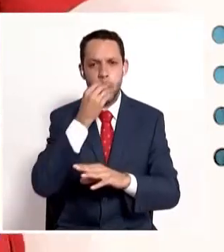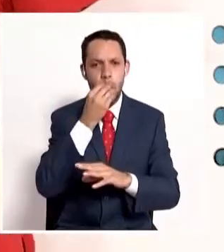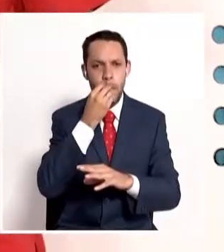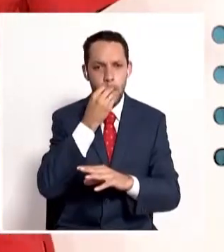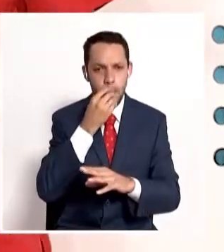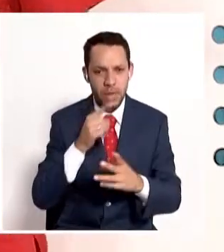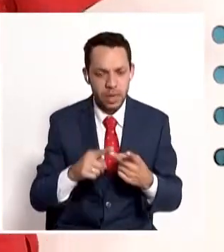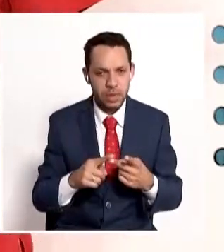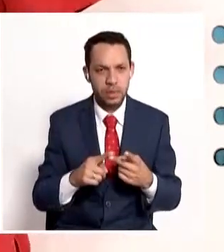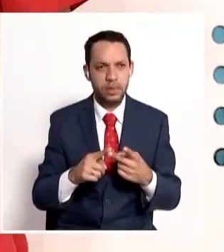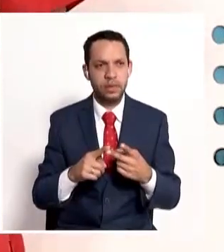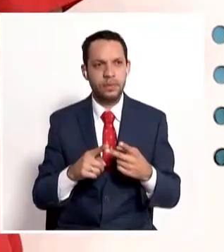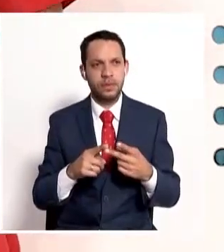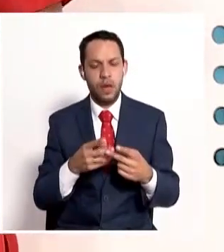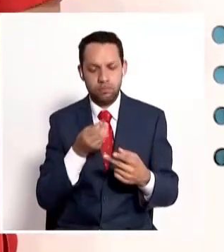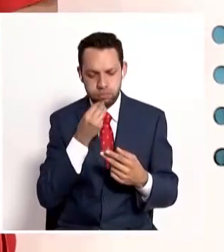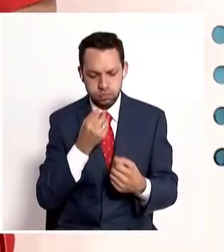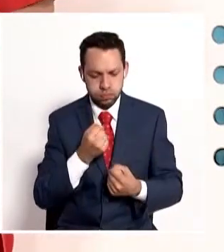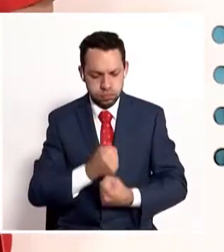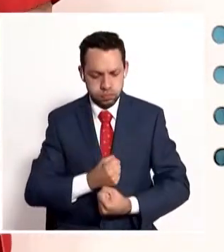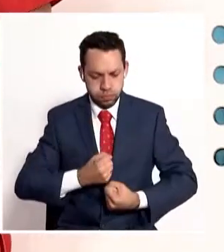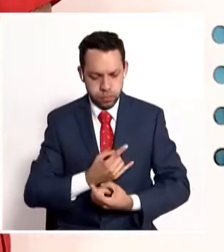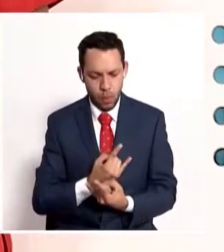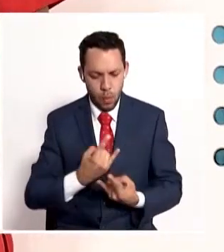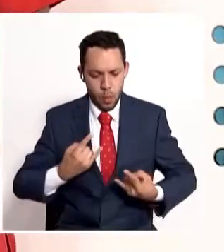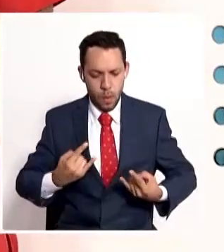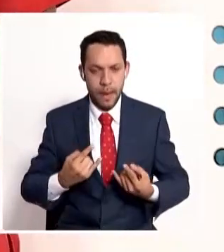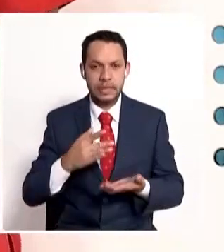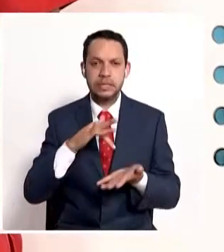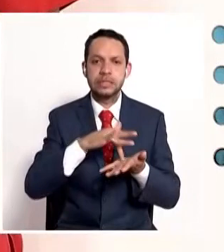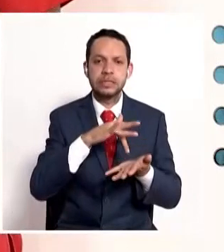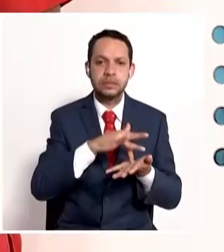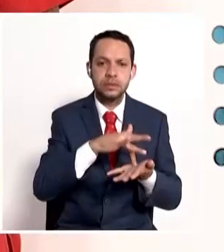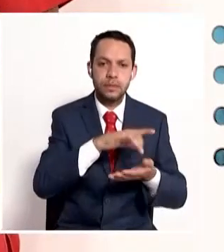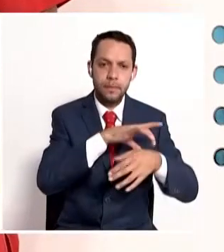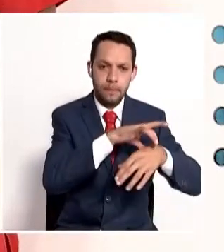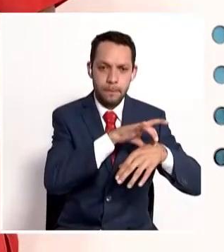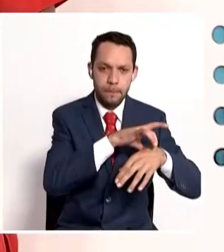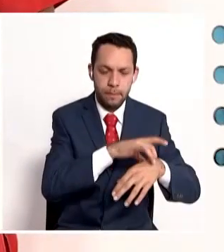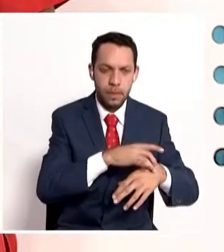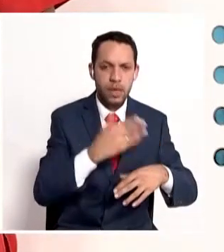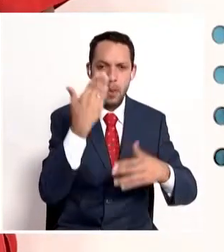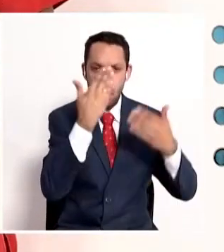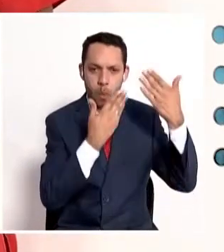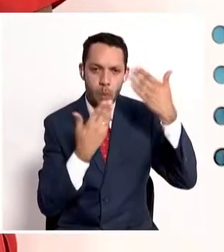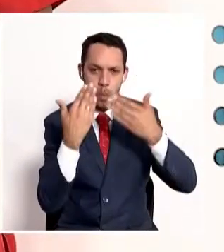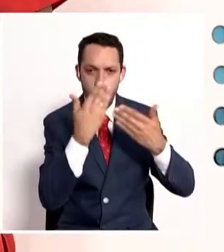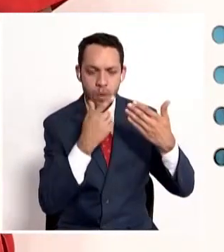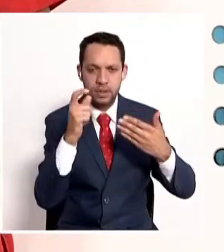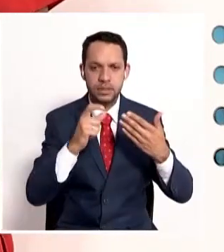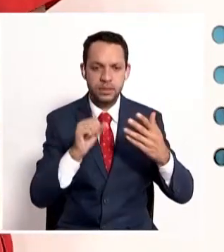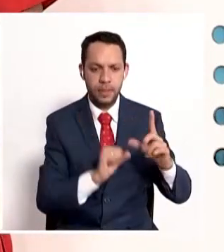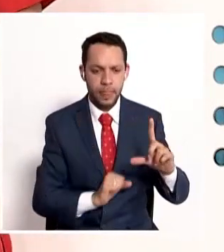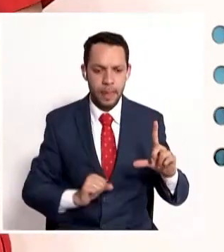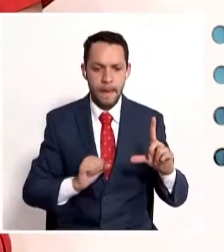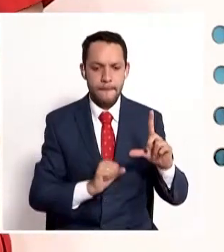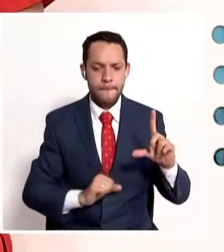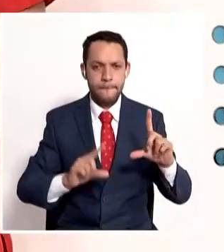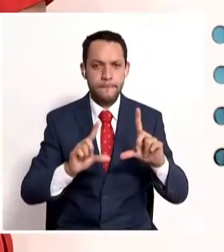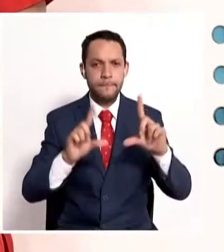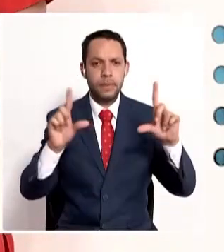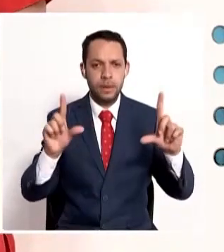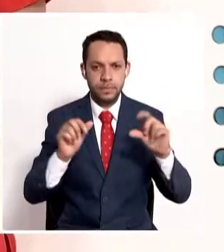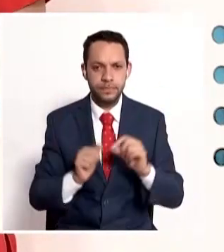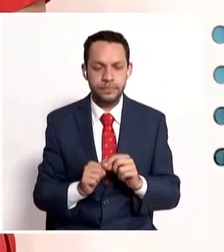parte de nutrición ir a que nos evalúen a que nos hagan las las ecografías las resonancias que nos hagan